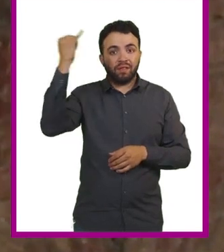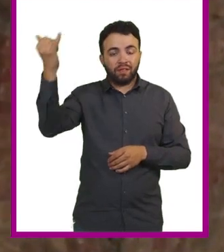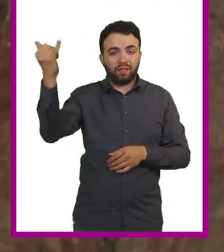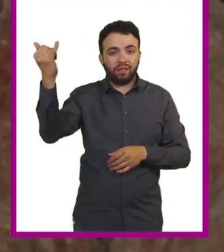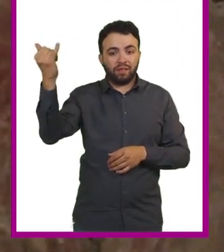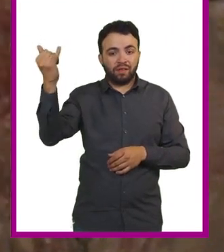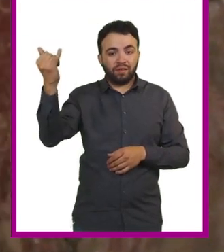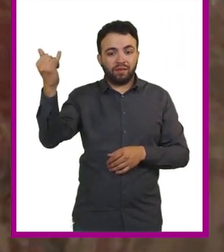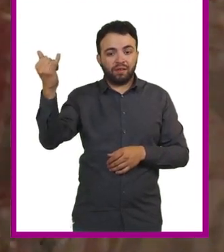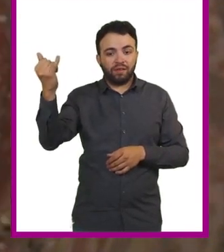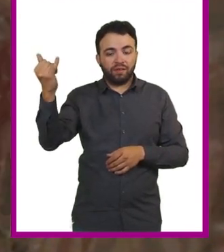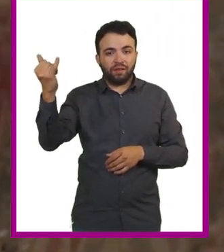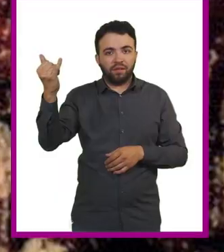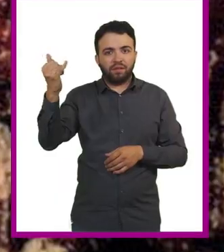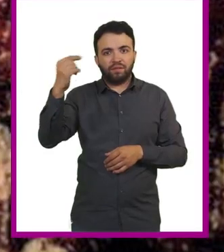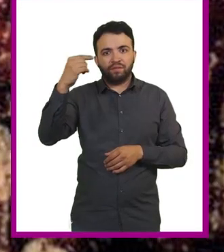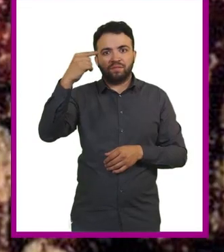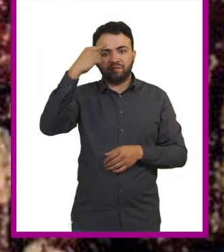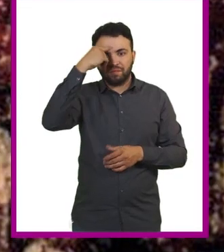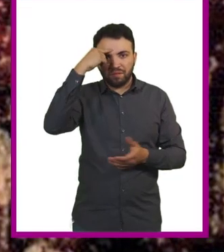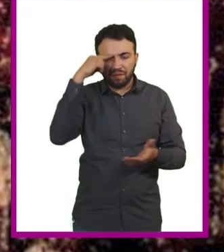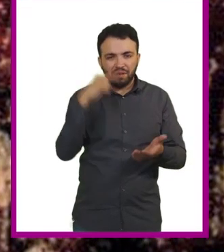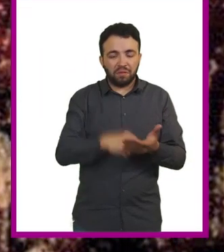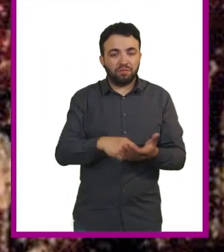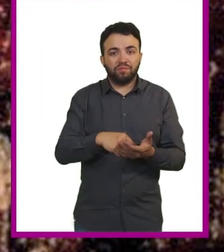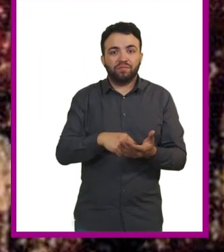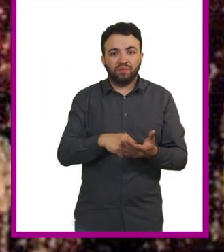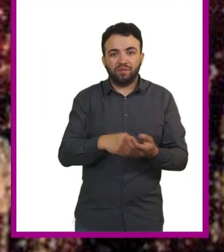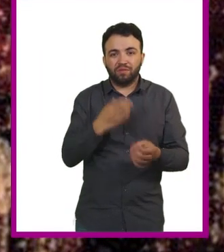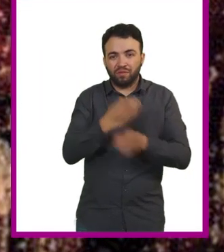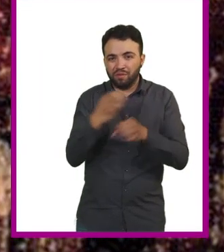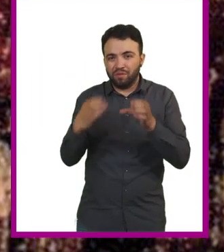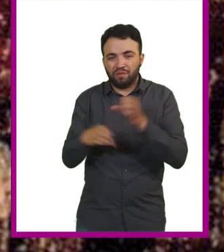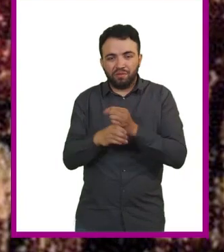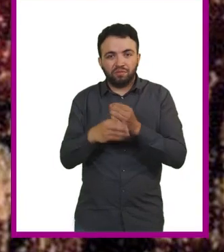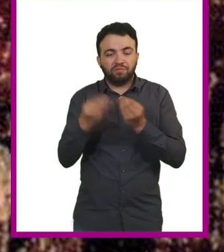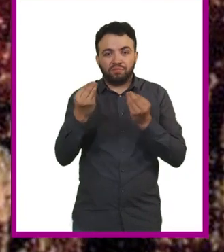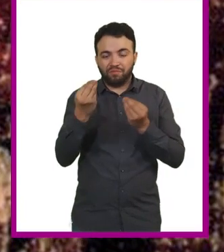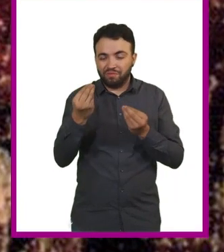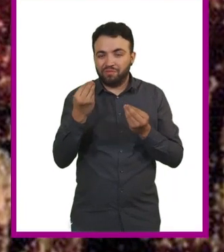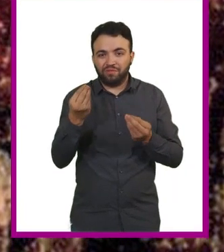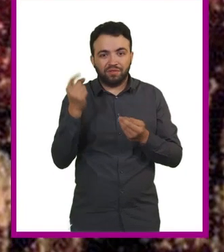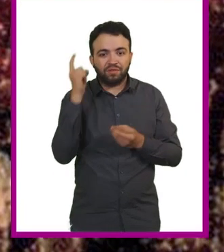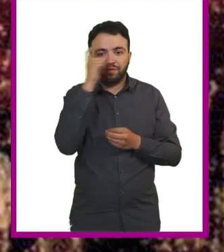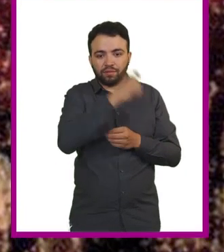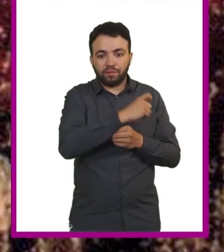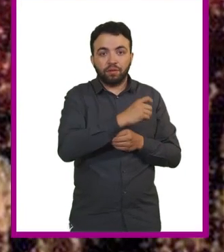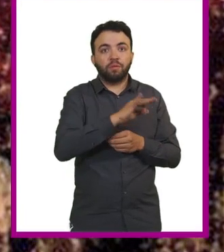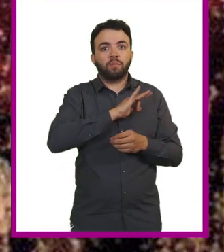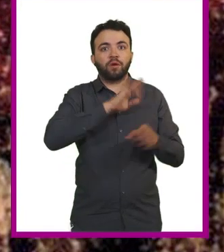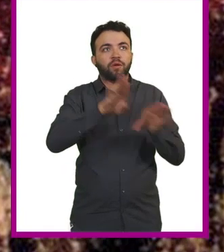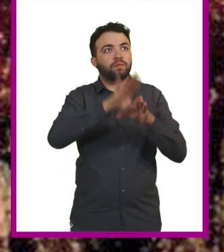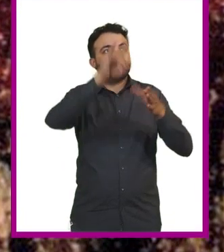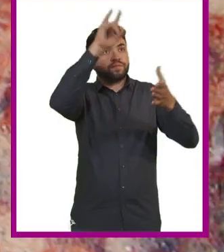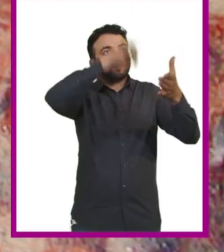de creencias muy, muy complejo, y lograron plasmar estas pinturas